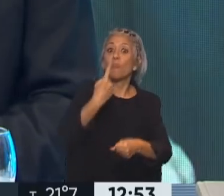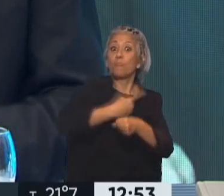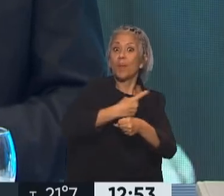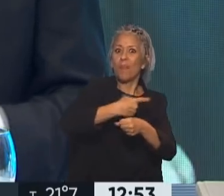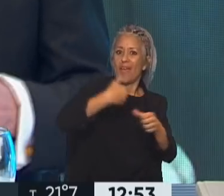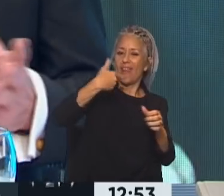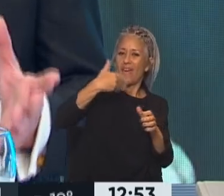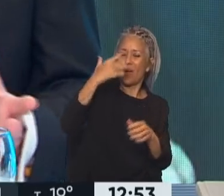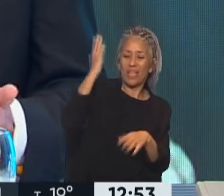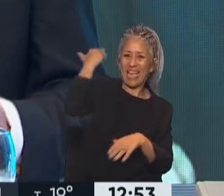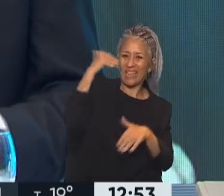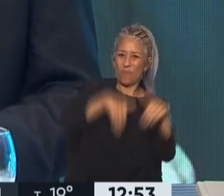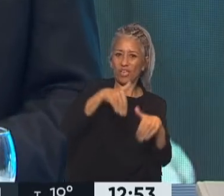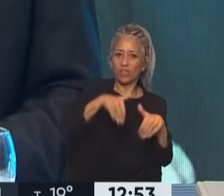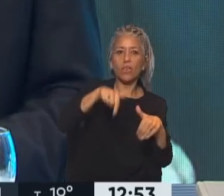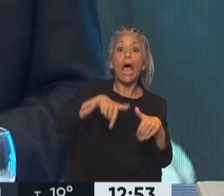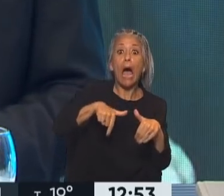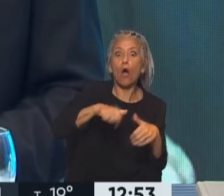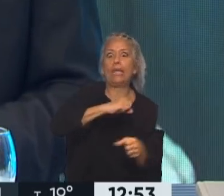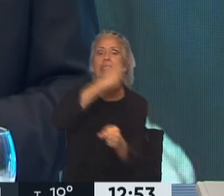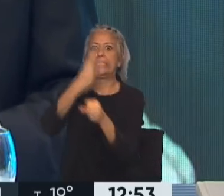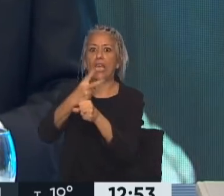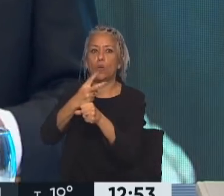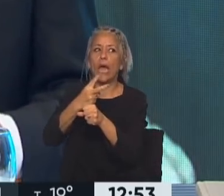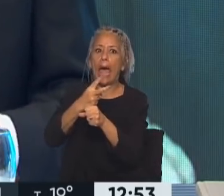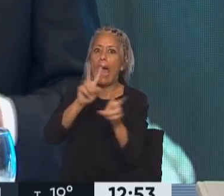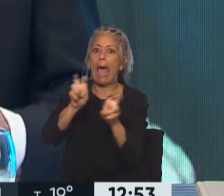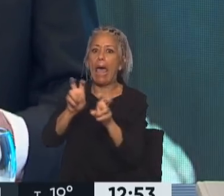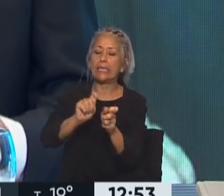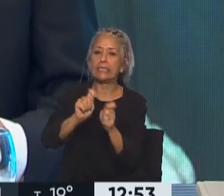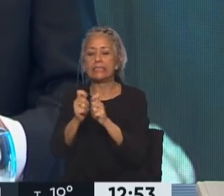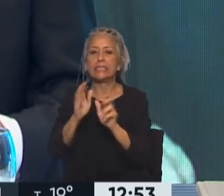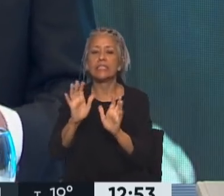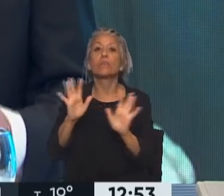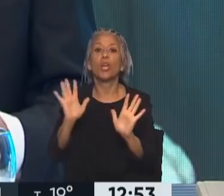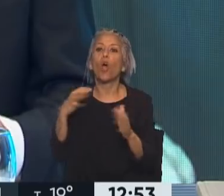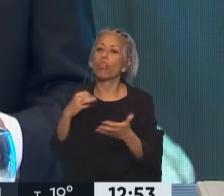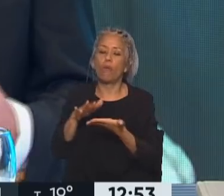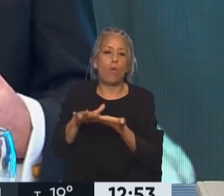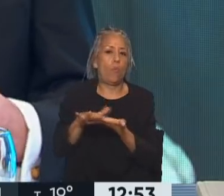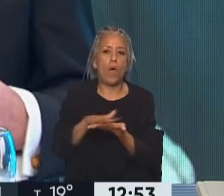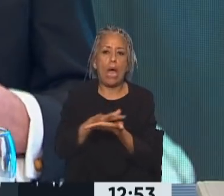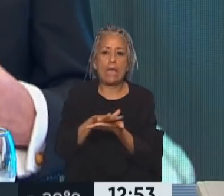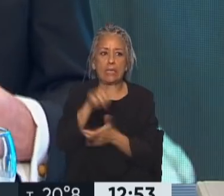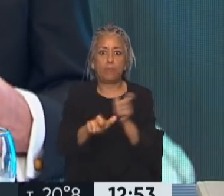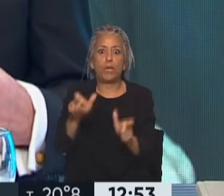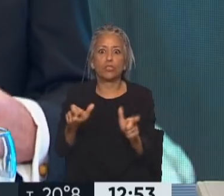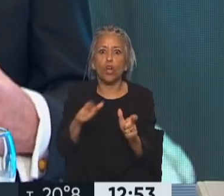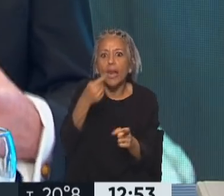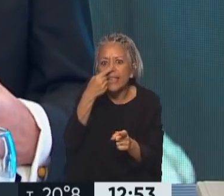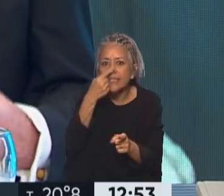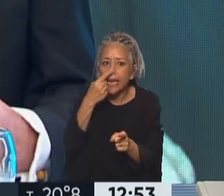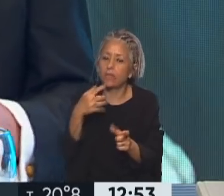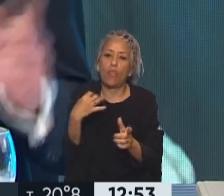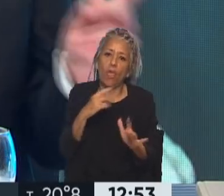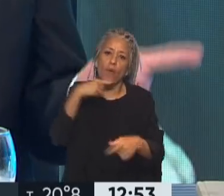bien. Ahora en la segunda vuelta ella también tiene que sostener sus bases sólidas de su electorado, no puede seguir haciendo silencio